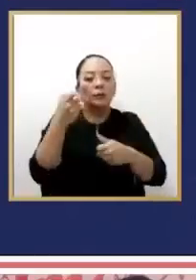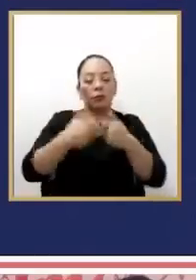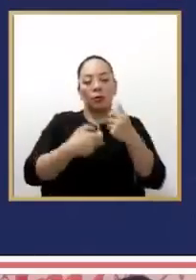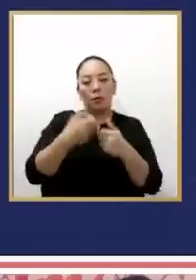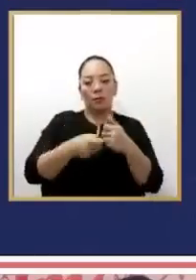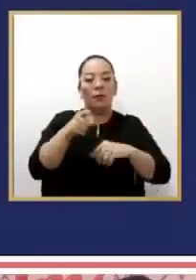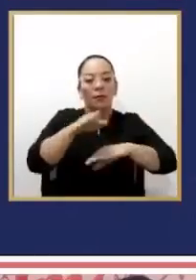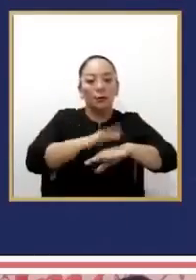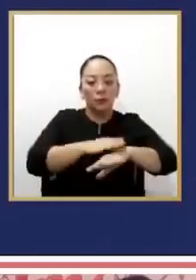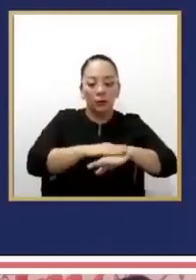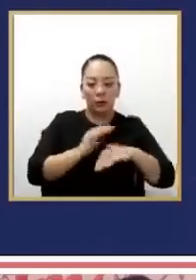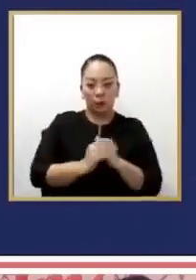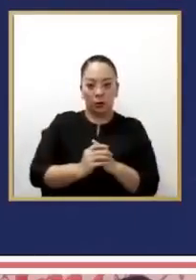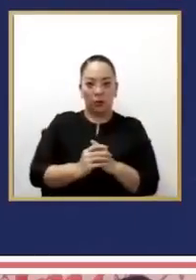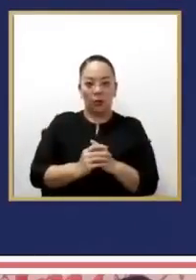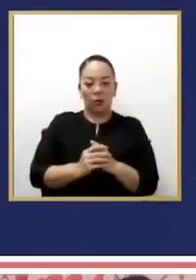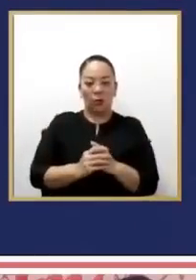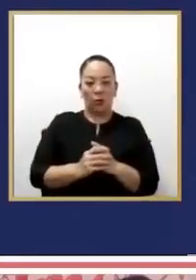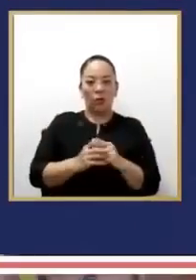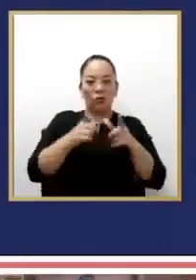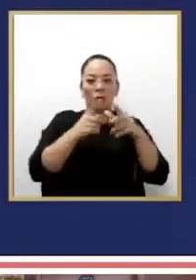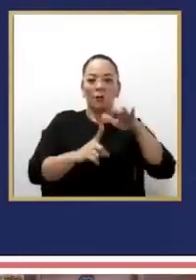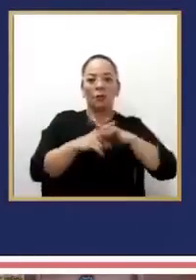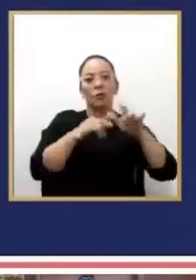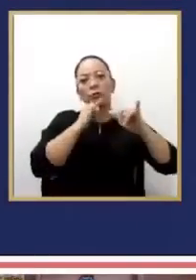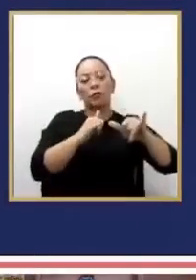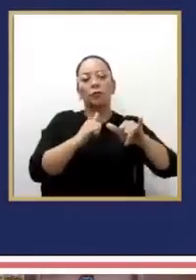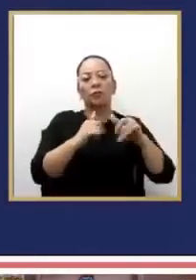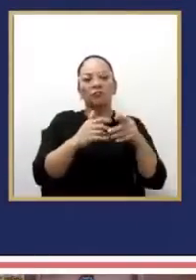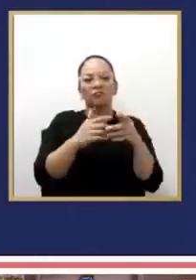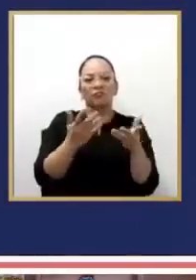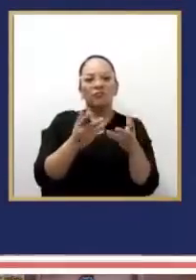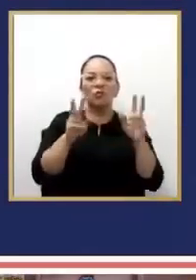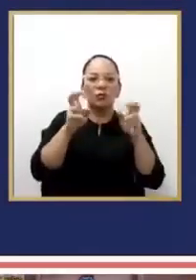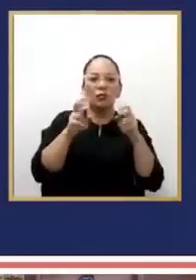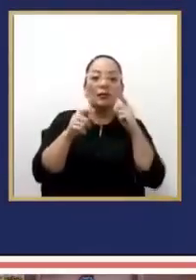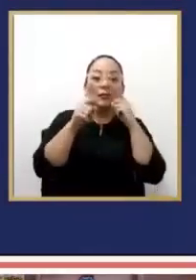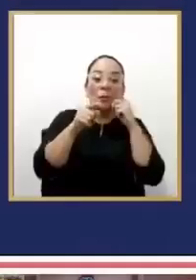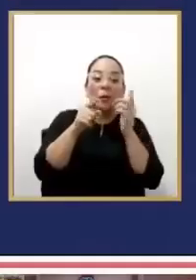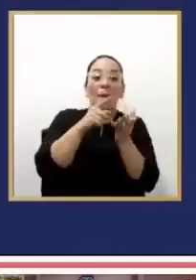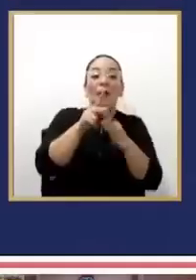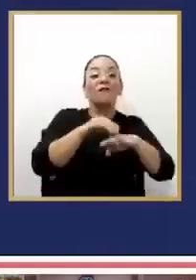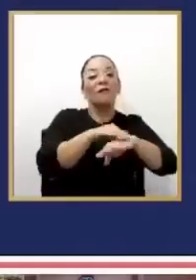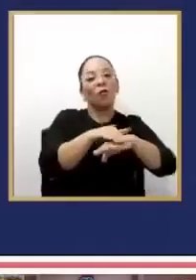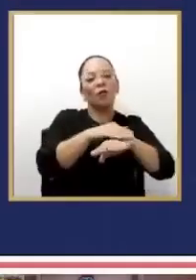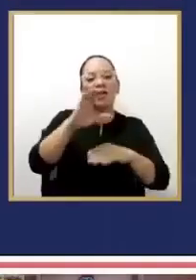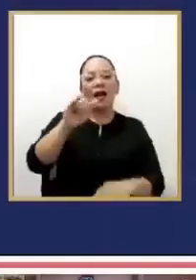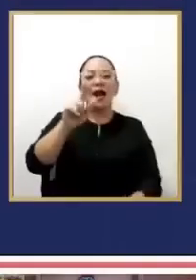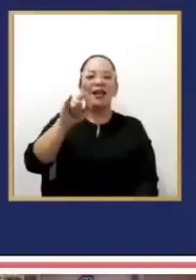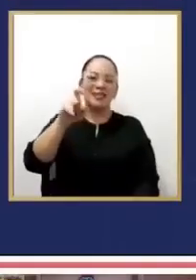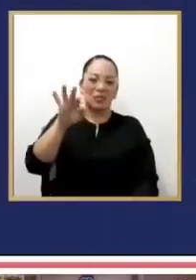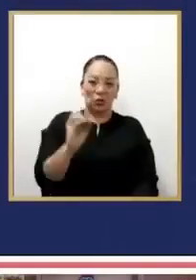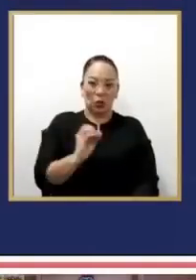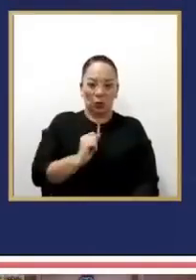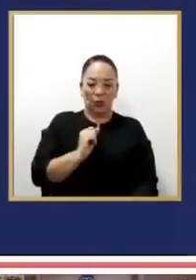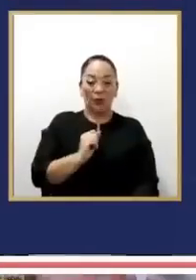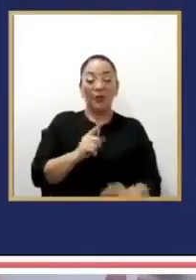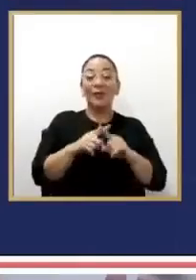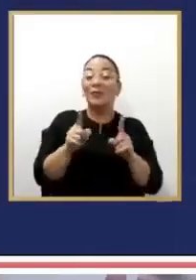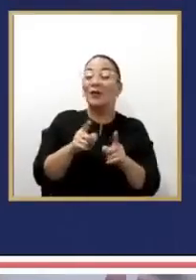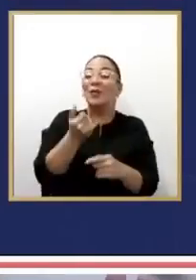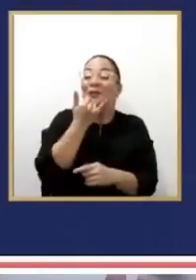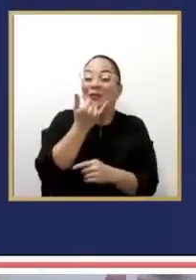esa concesión. Entonces aparece una denuncia de que en realidad eso era para pagarle los favores a don Calixto, y resulta que don